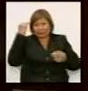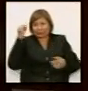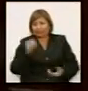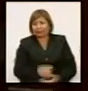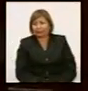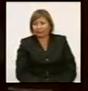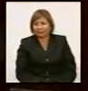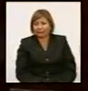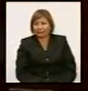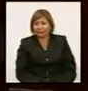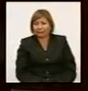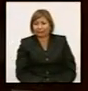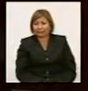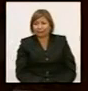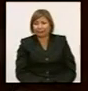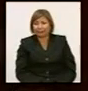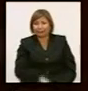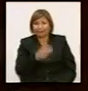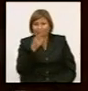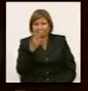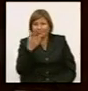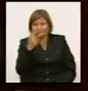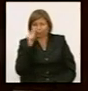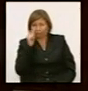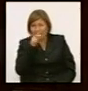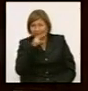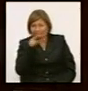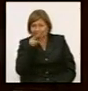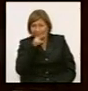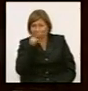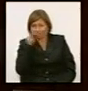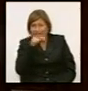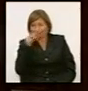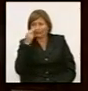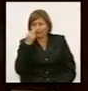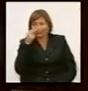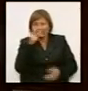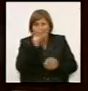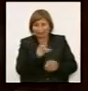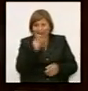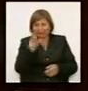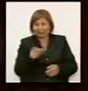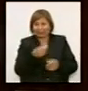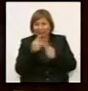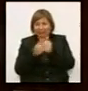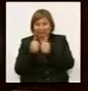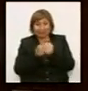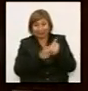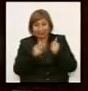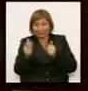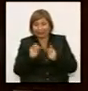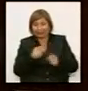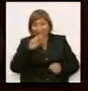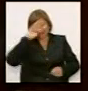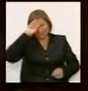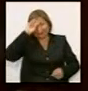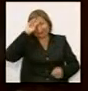estaban fichados los 2 o 3 correveidiles. El correveidile es una